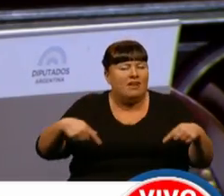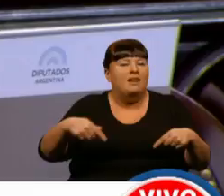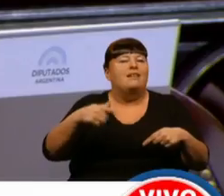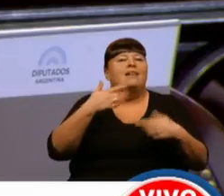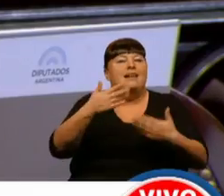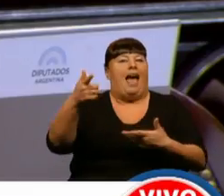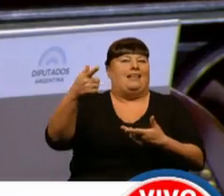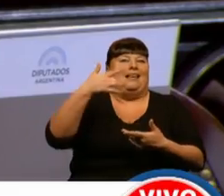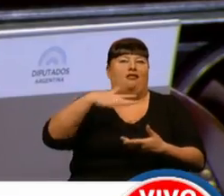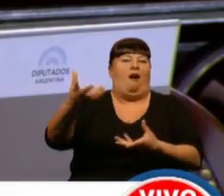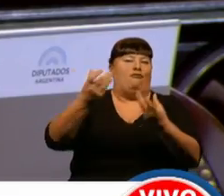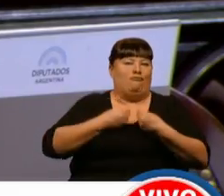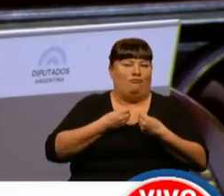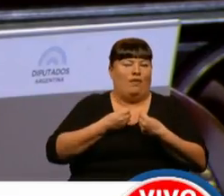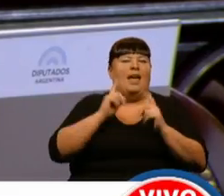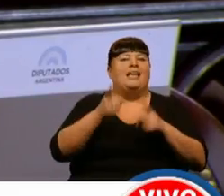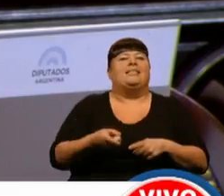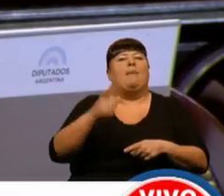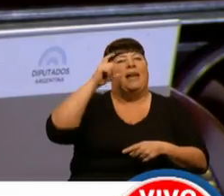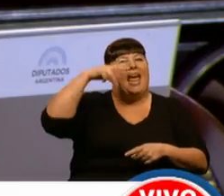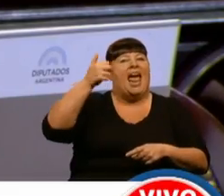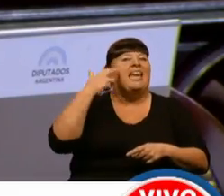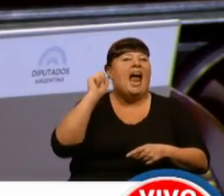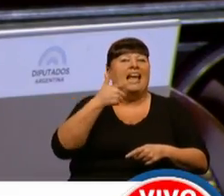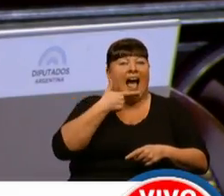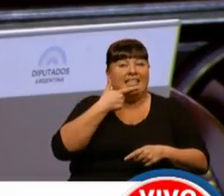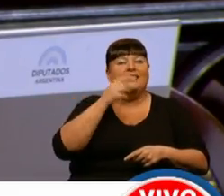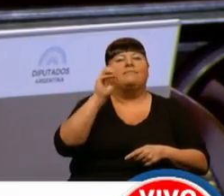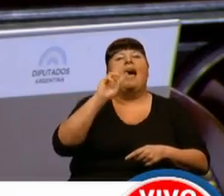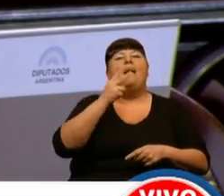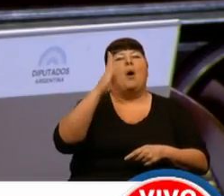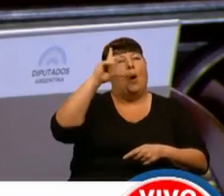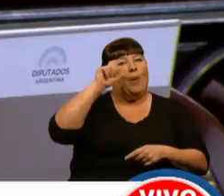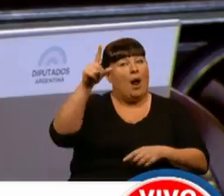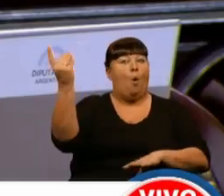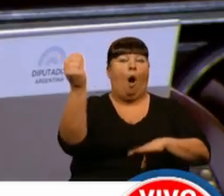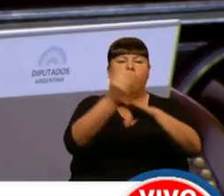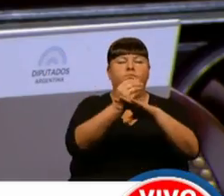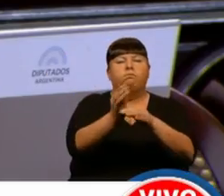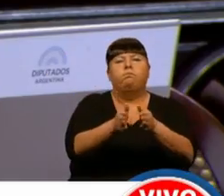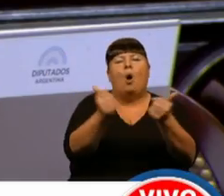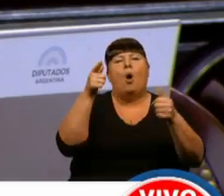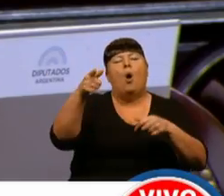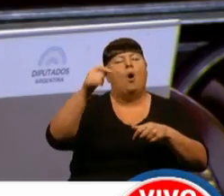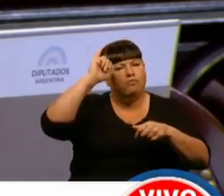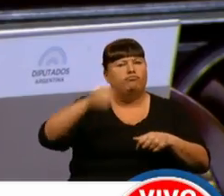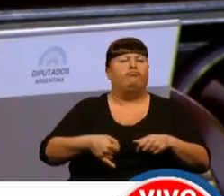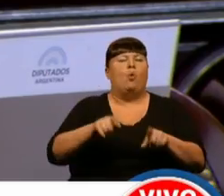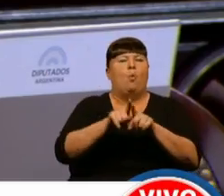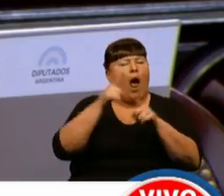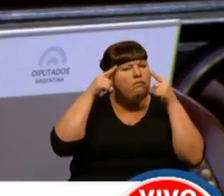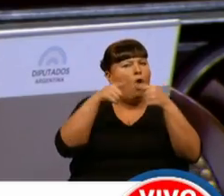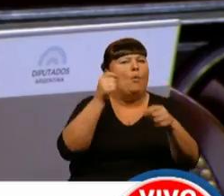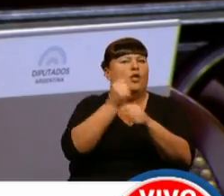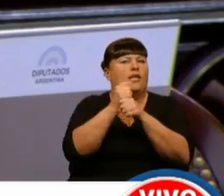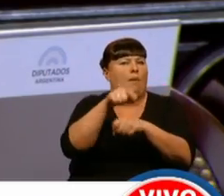posible y el titular de la vega federico bernal porque desde que asumió inmediatamente tomó como eje de